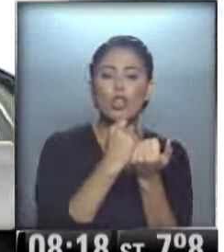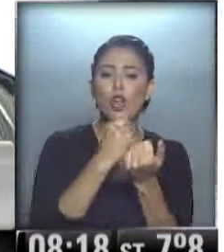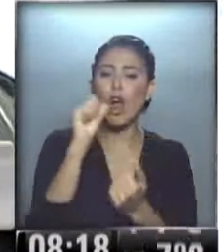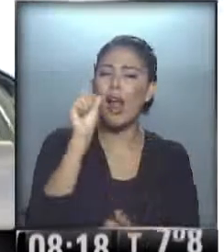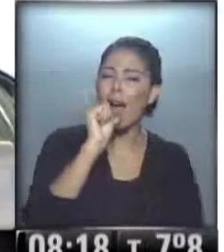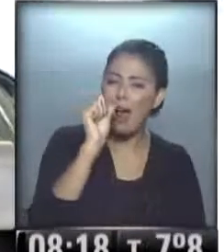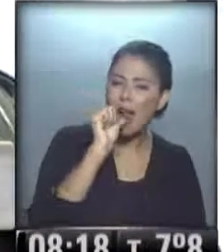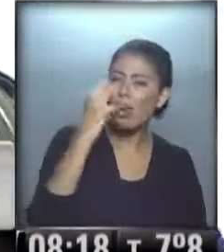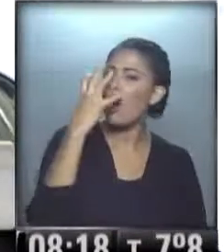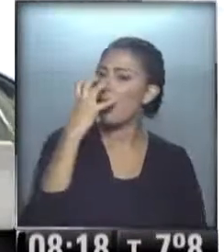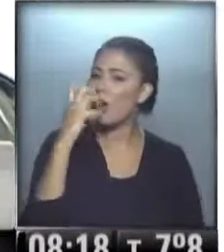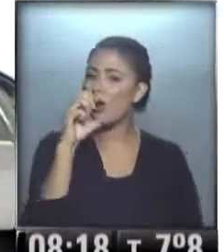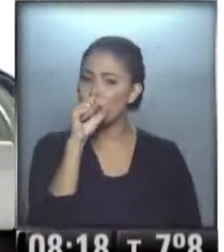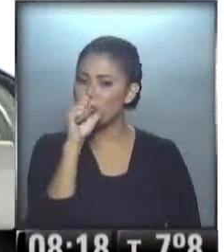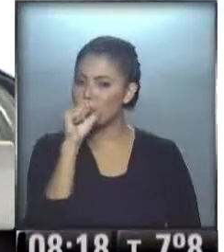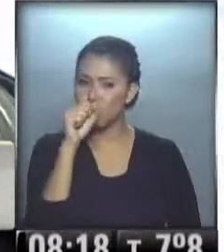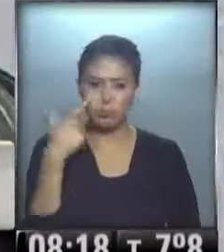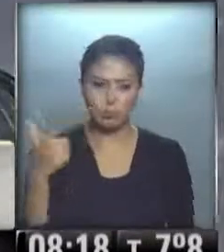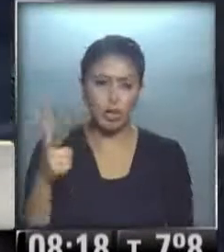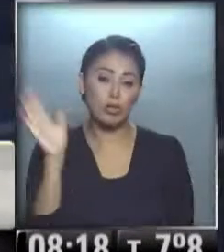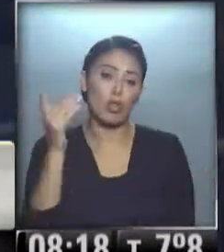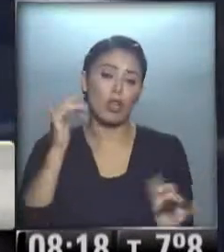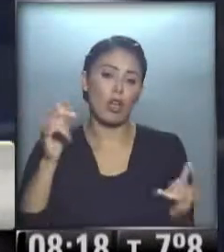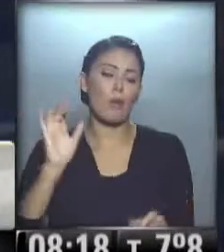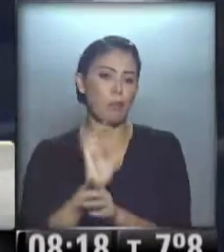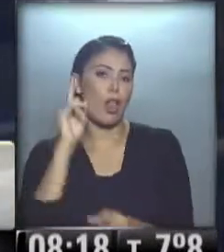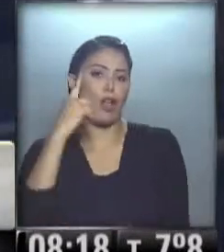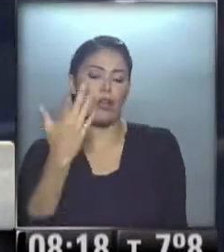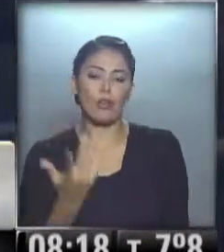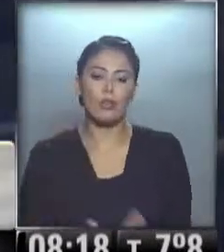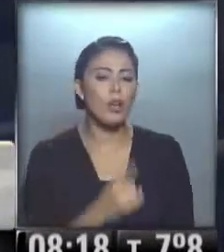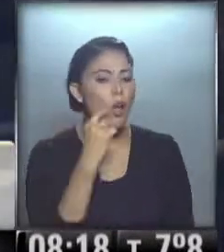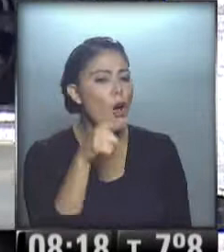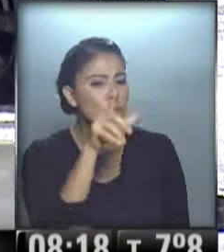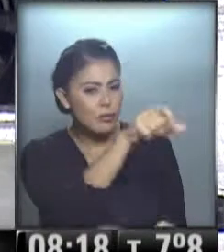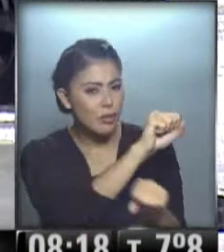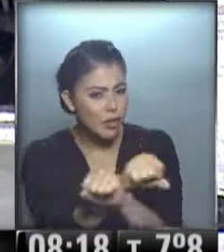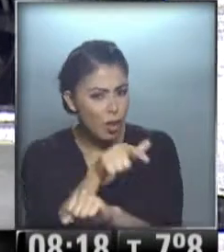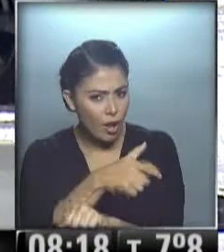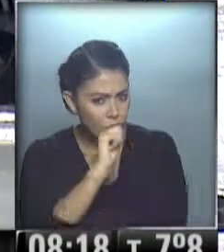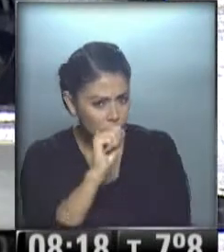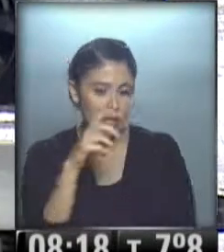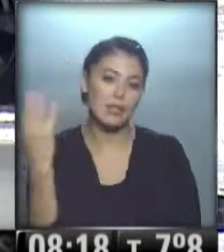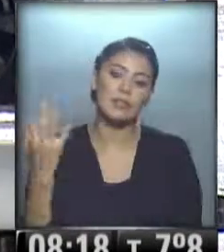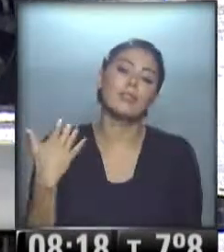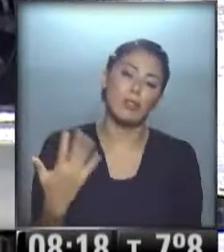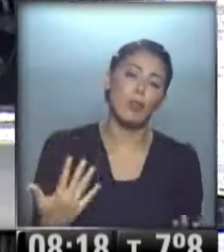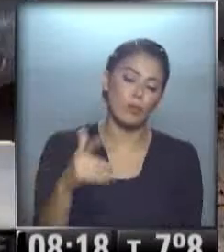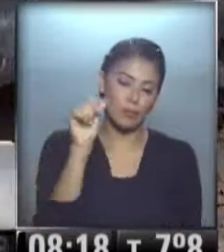salen hecho loco en la madrugada. Y... ¿El chico este detenido está alcoholizado? Y obviamente sí, está